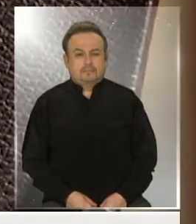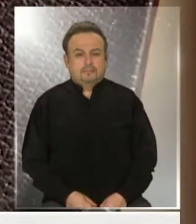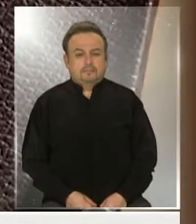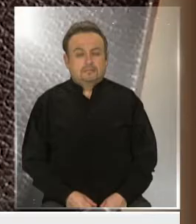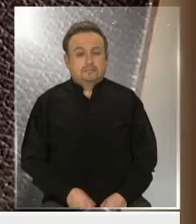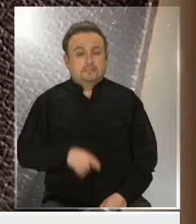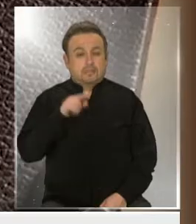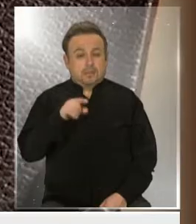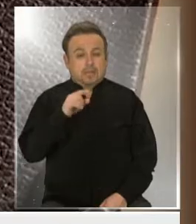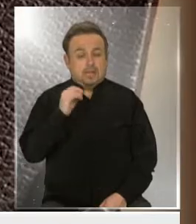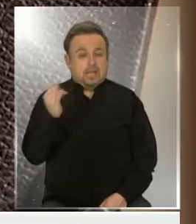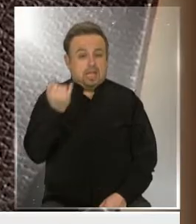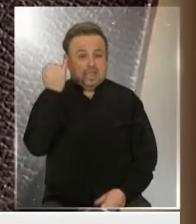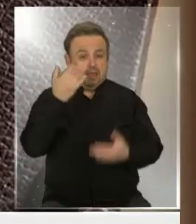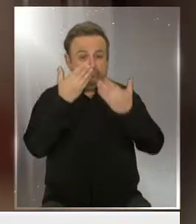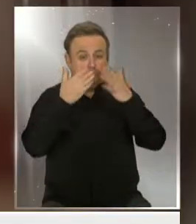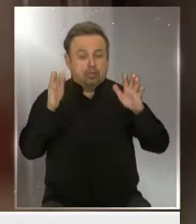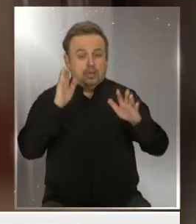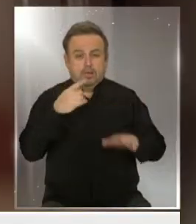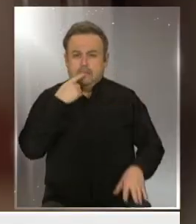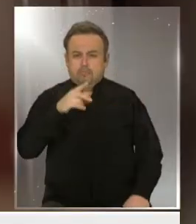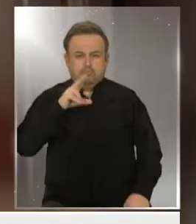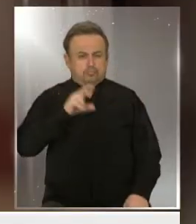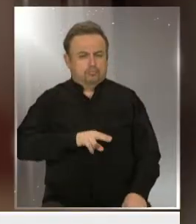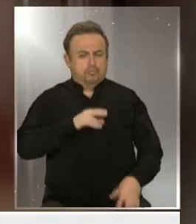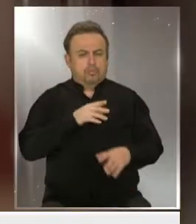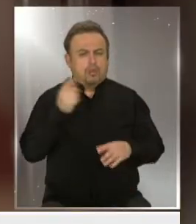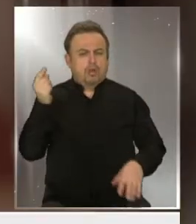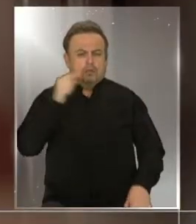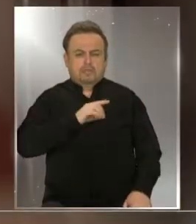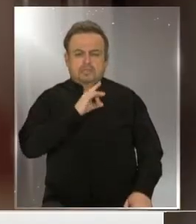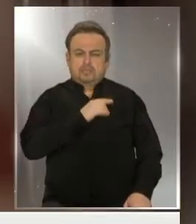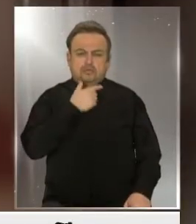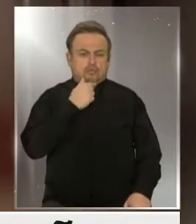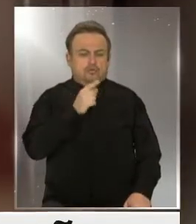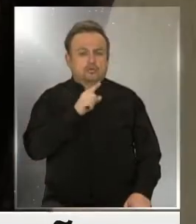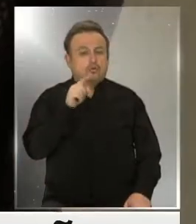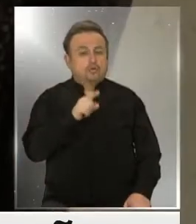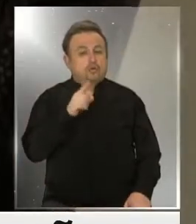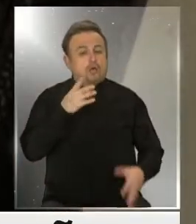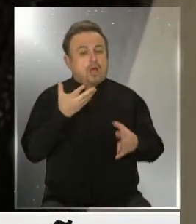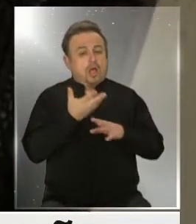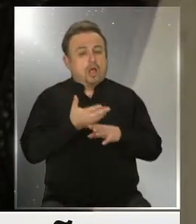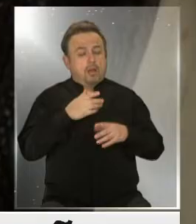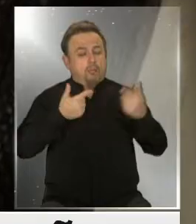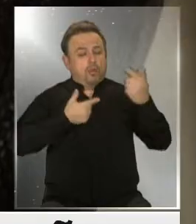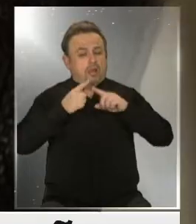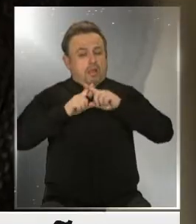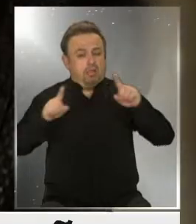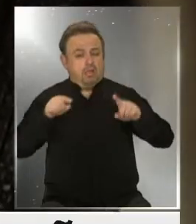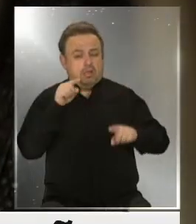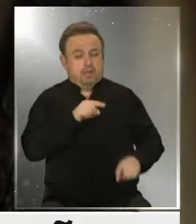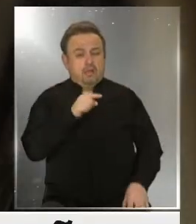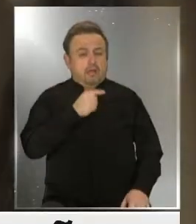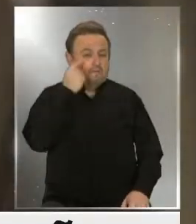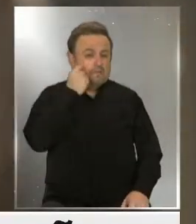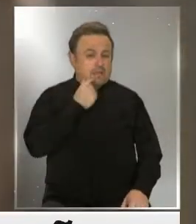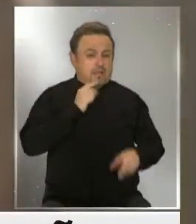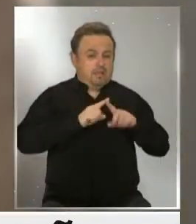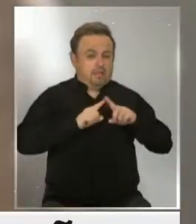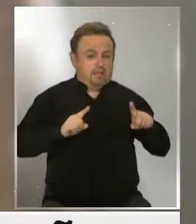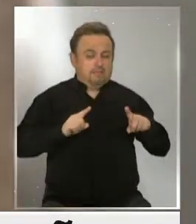puñales. Declarada la independencia, Javiera se negó por mucho tiempo a volver a Chile, no solo por las diferencias políticas que mantenía con Bernardo